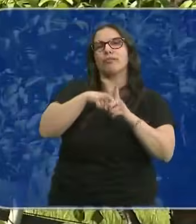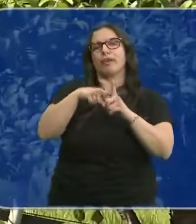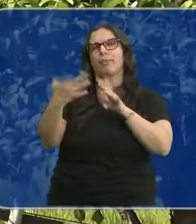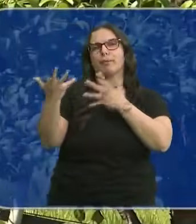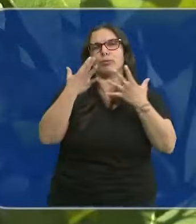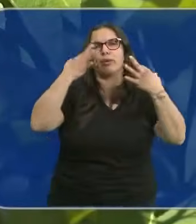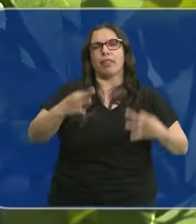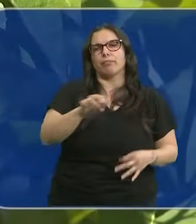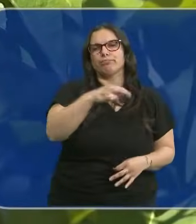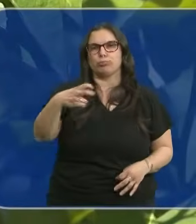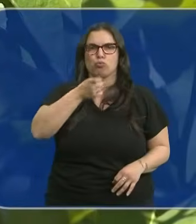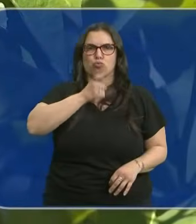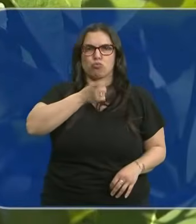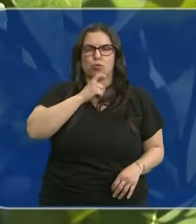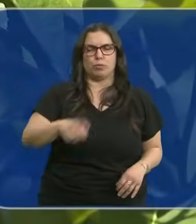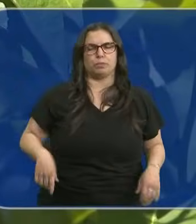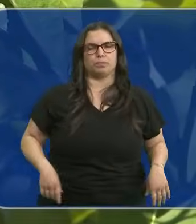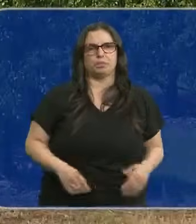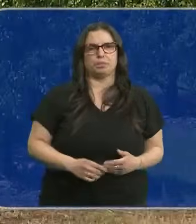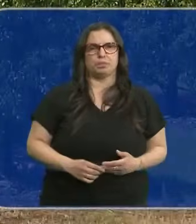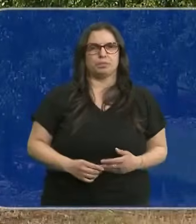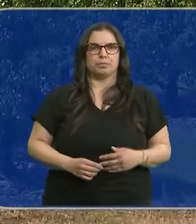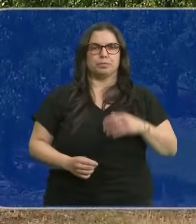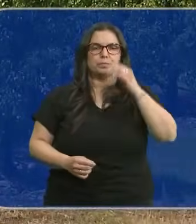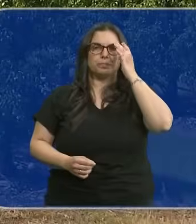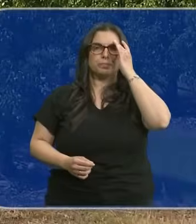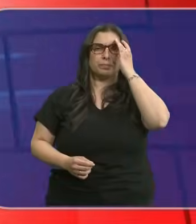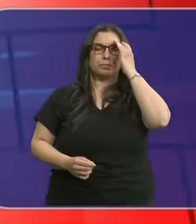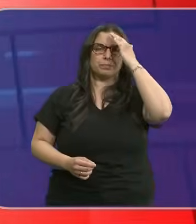más aproximada de cómo puede ser finalmente la campaña.